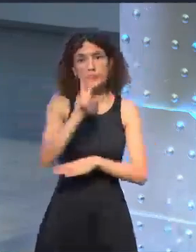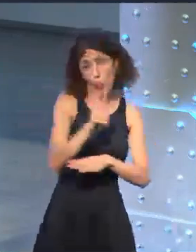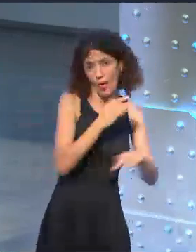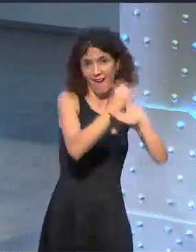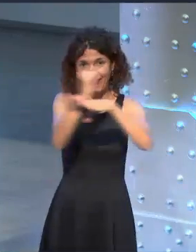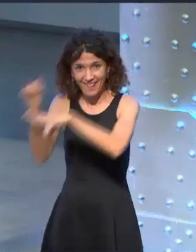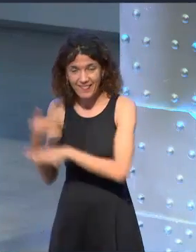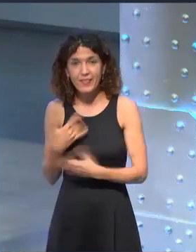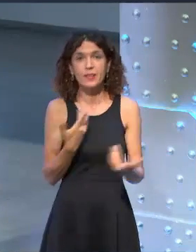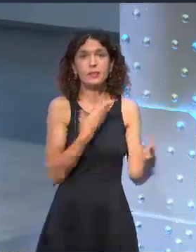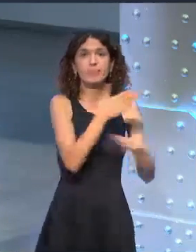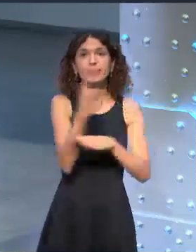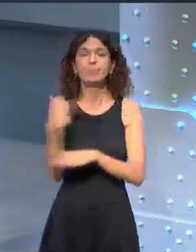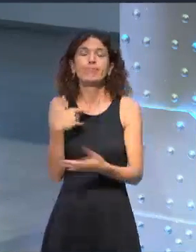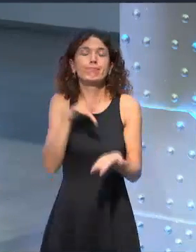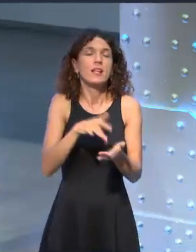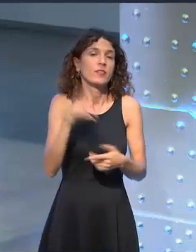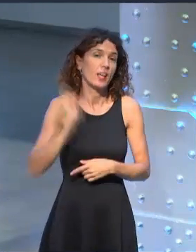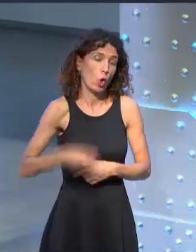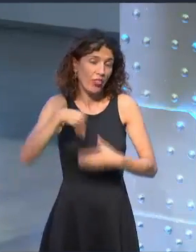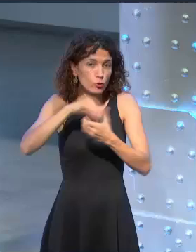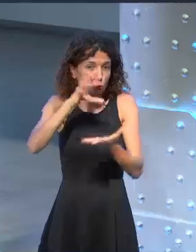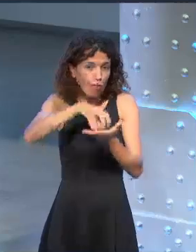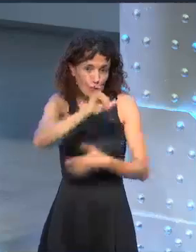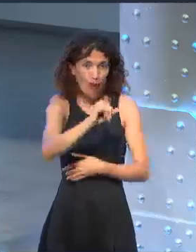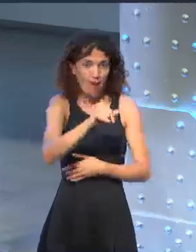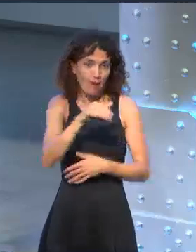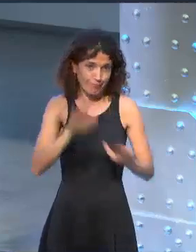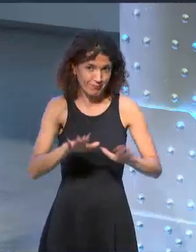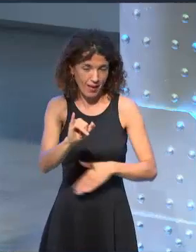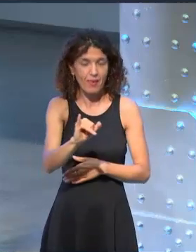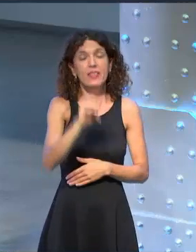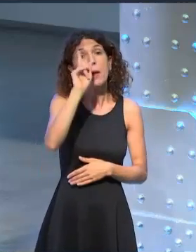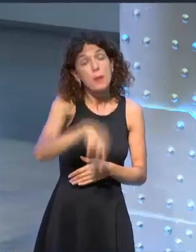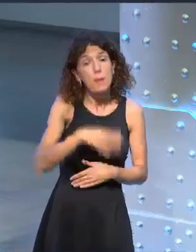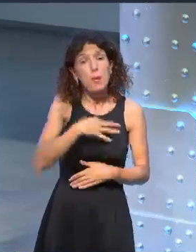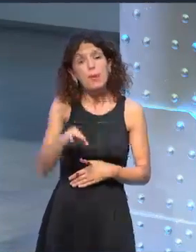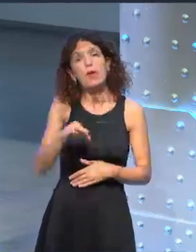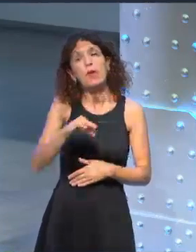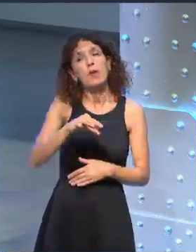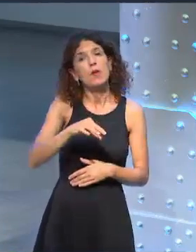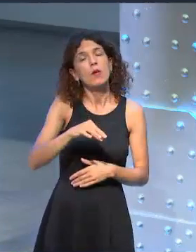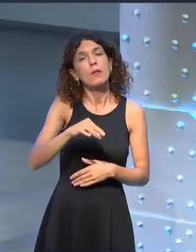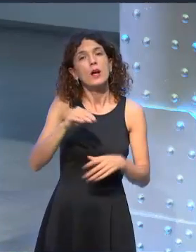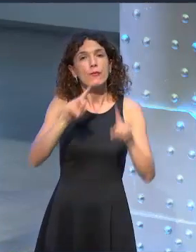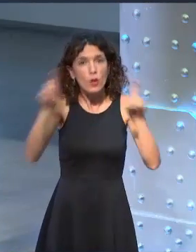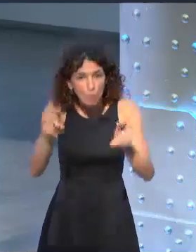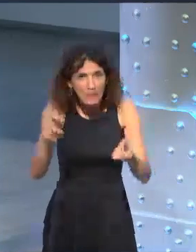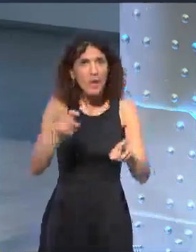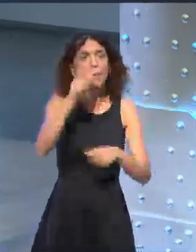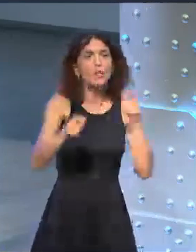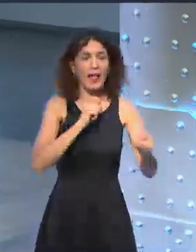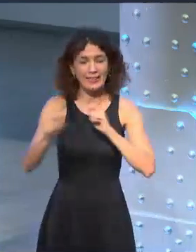En concreto, tenemos aquí un director de uno de los centros que ha participado. También a las personas, a los informantes, a las personas a las